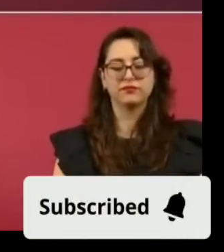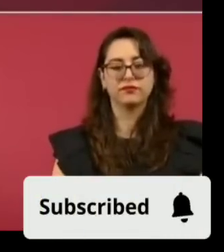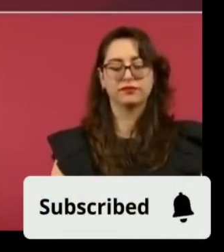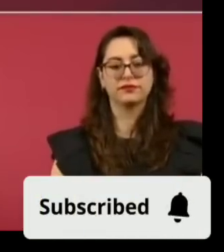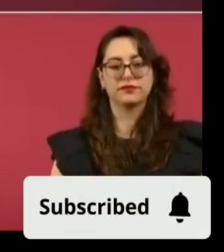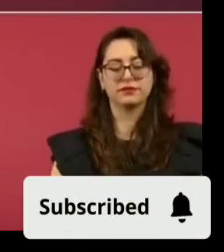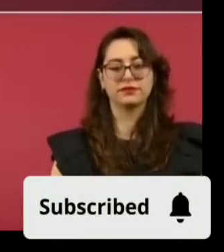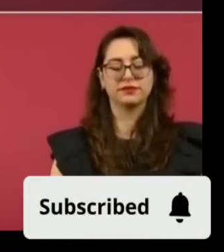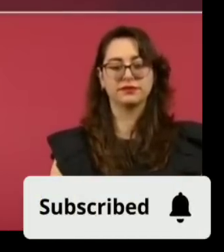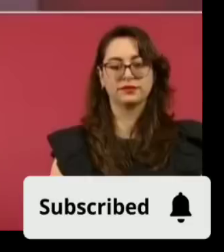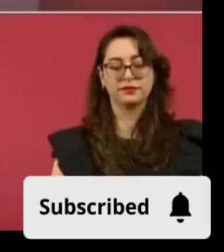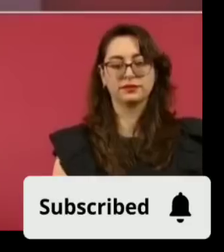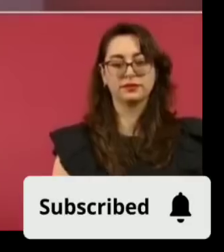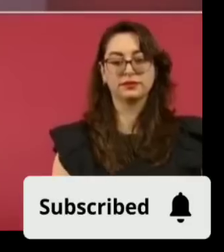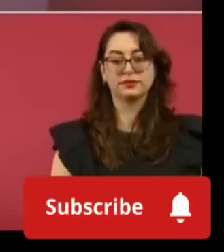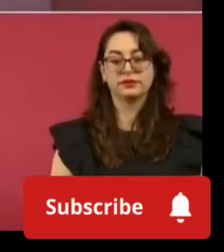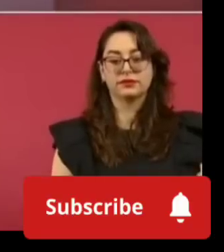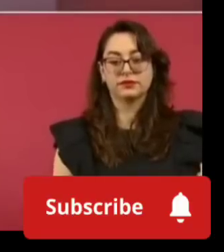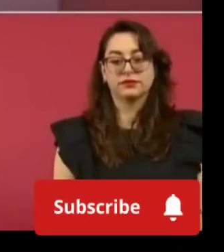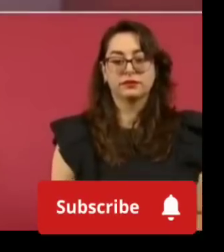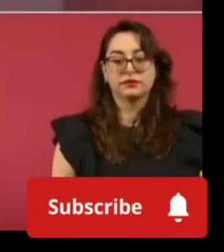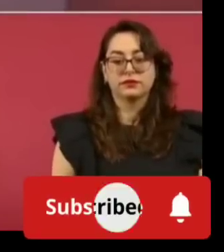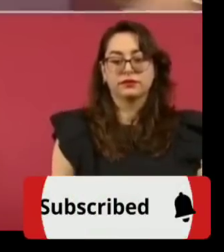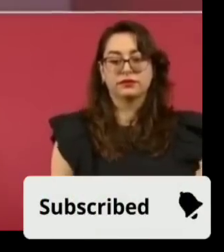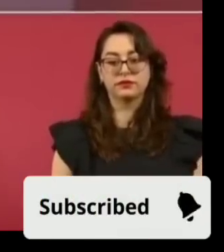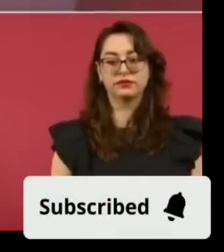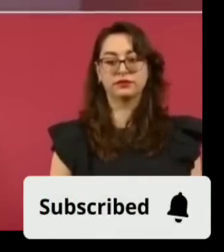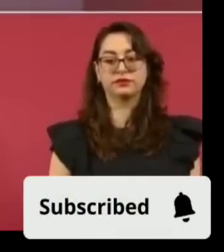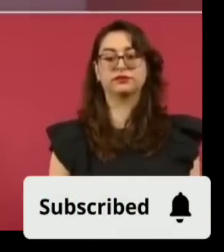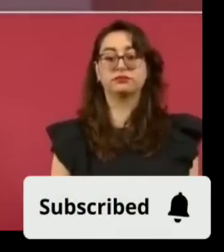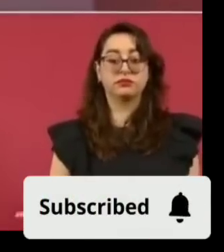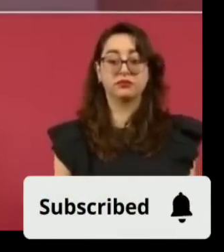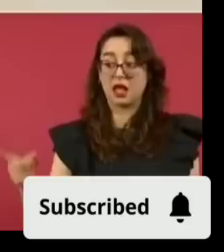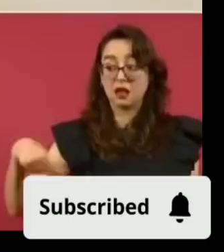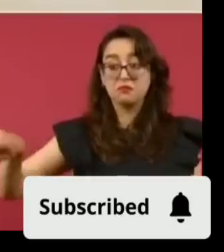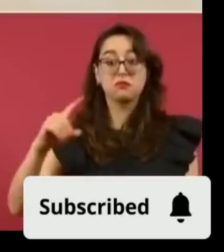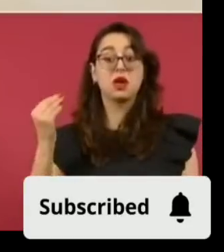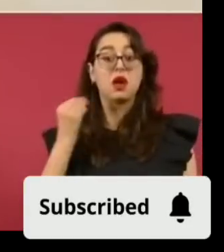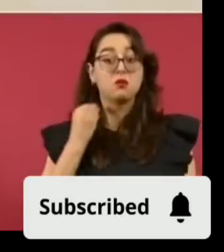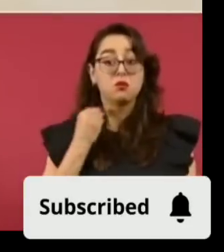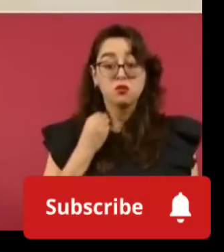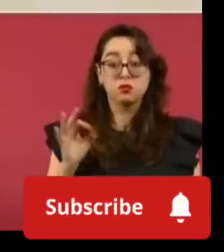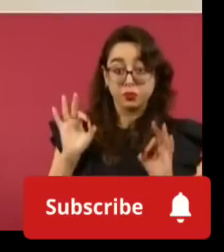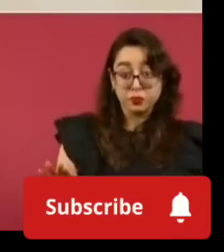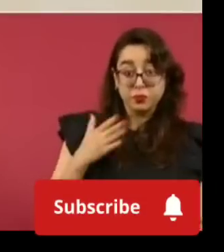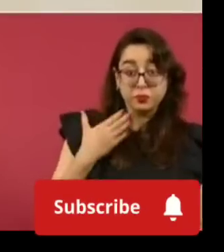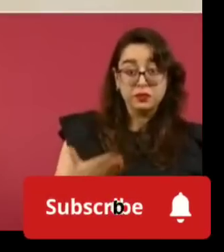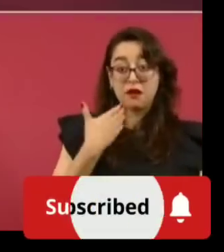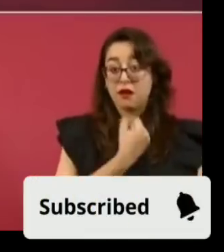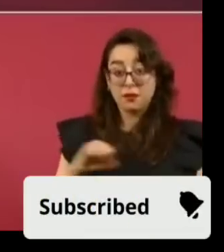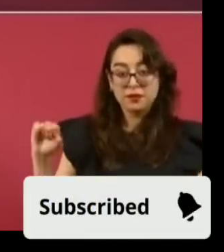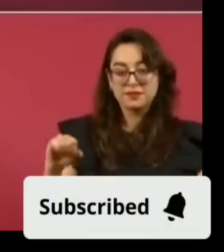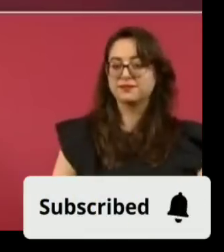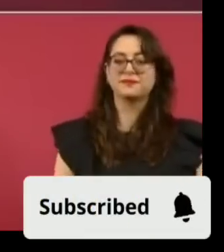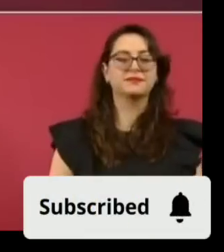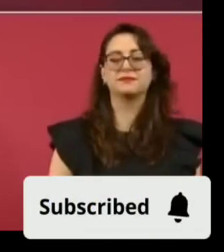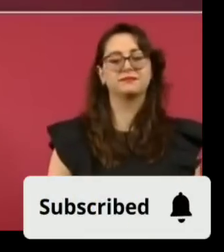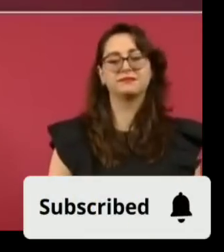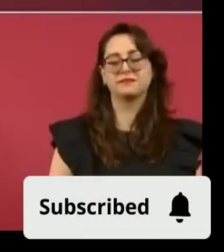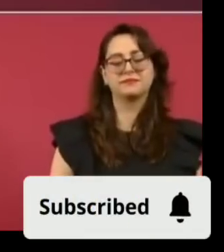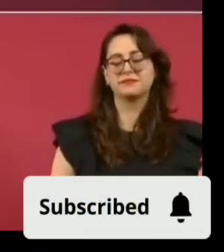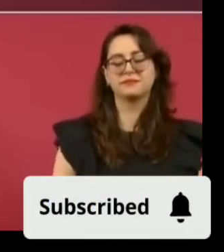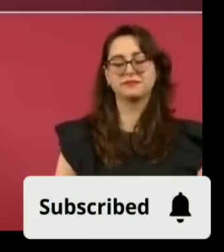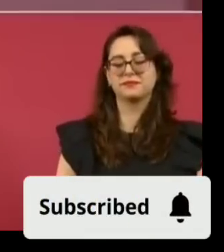es para también aclarar de que no es que sean buenos abogados. Hay abogados brillantes,